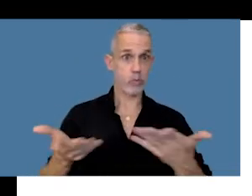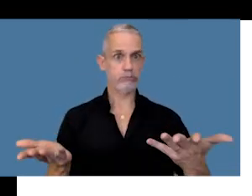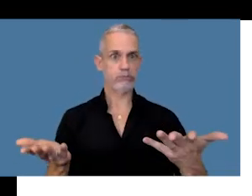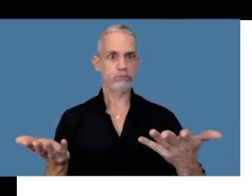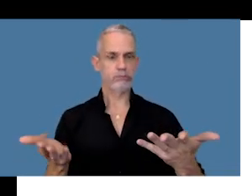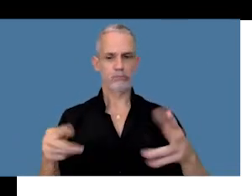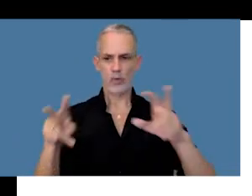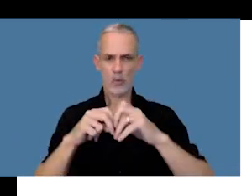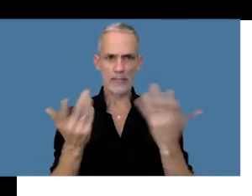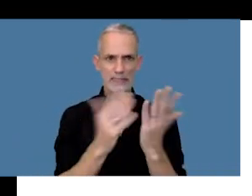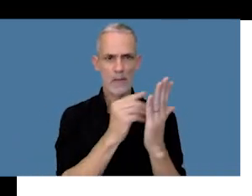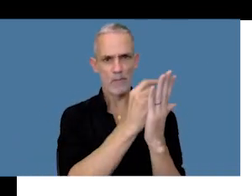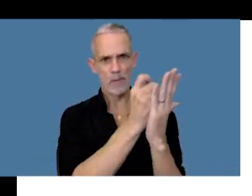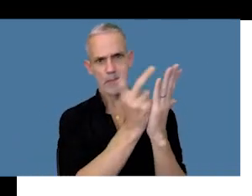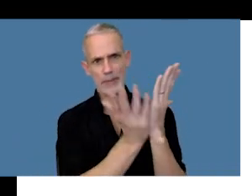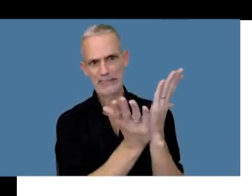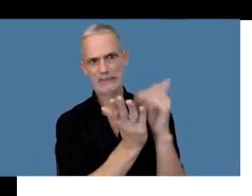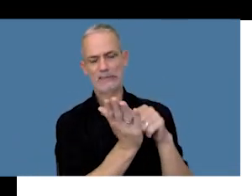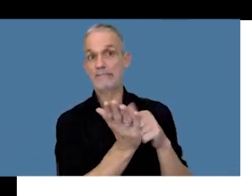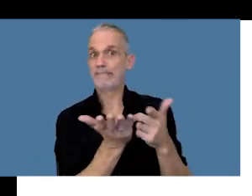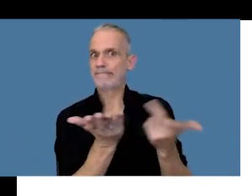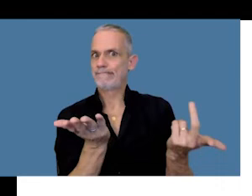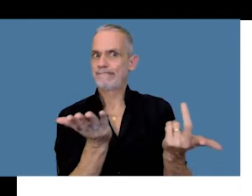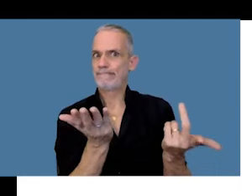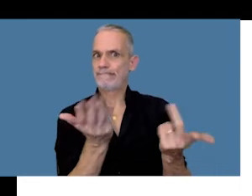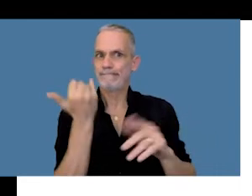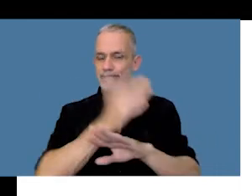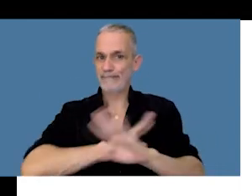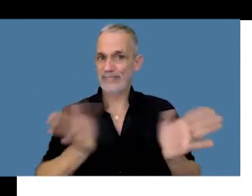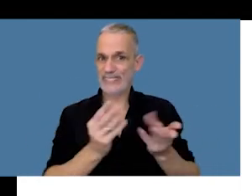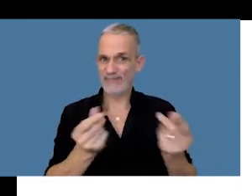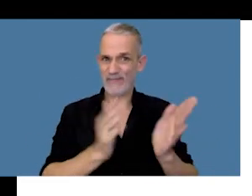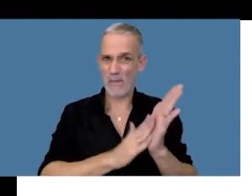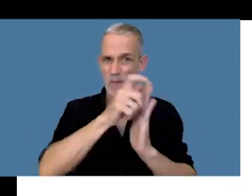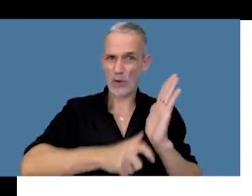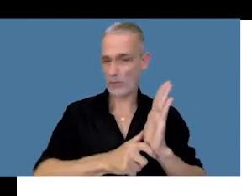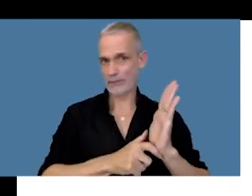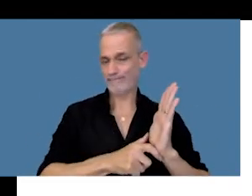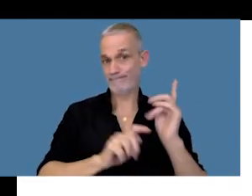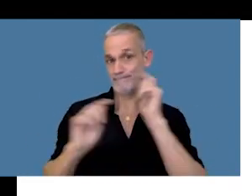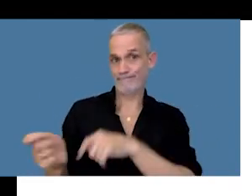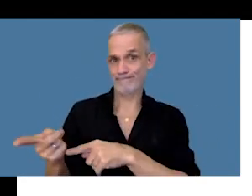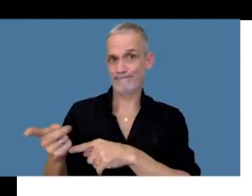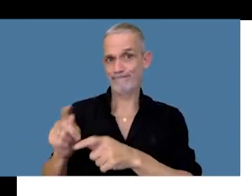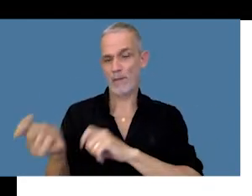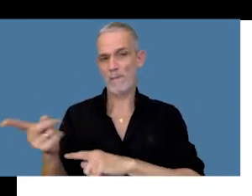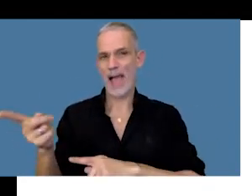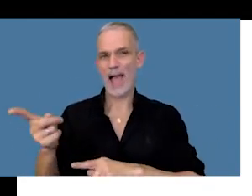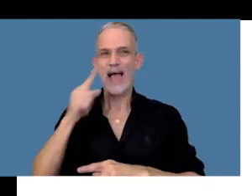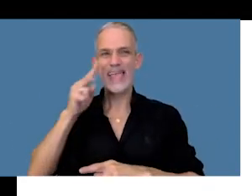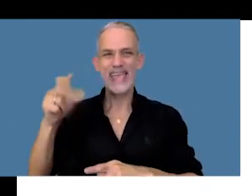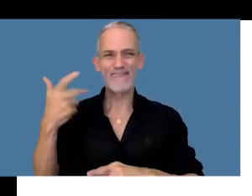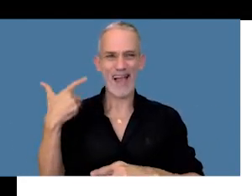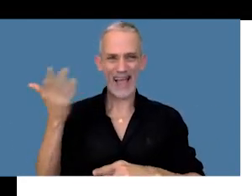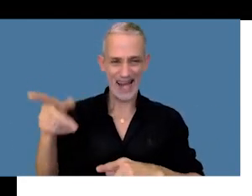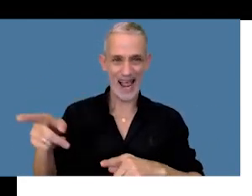importante, va a ver que en algún momento se tiene que ir del monotributo, con lo cual